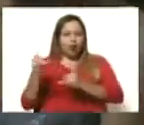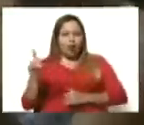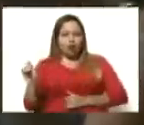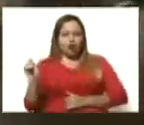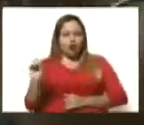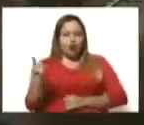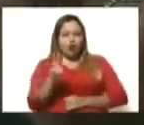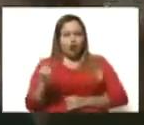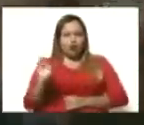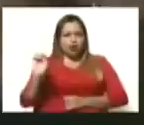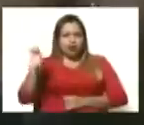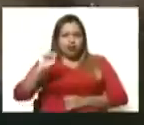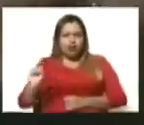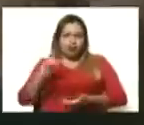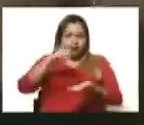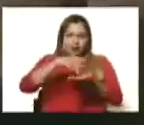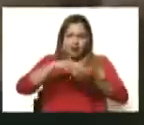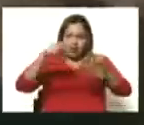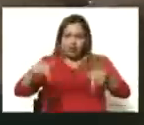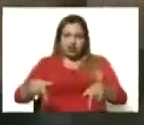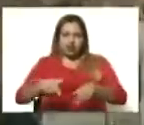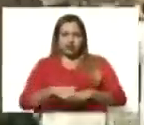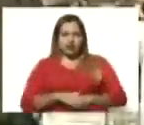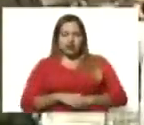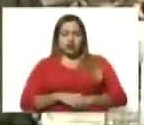presente, el comando.